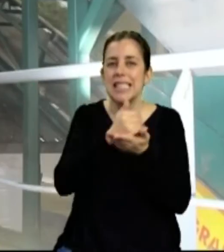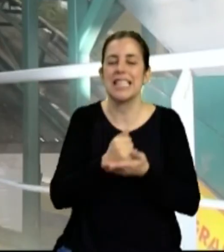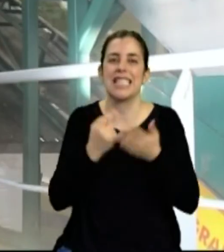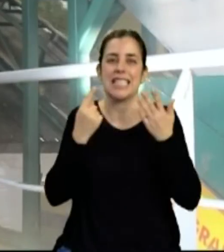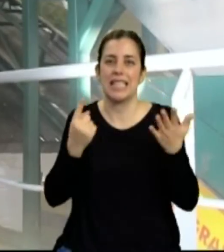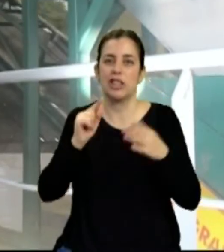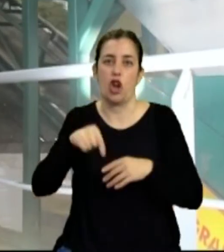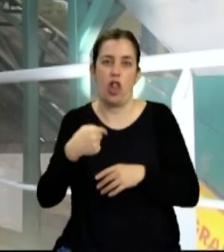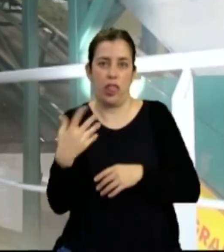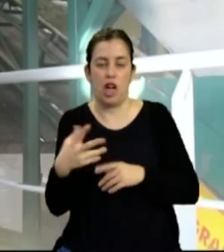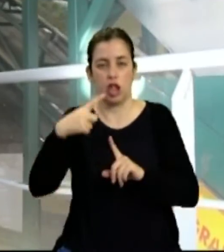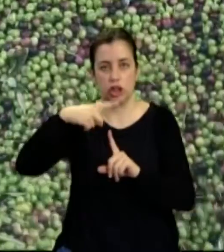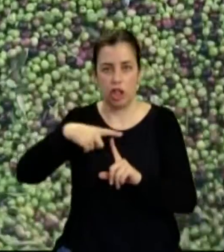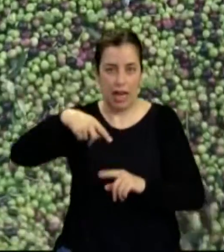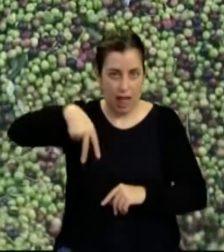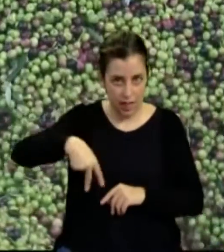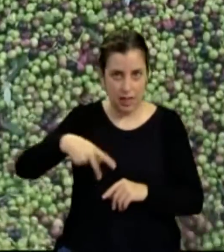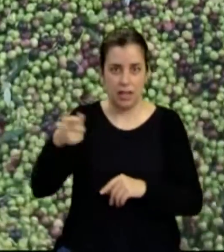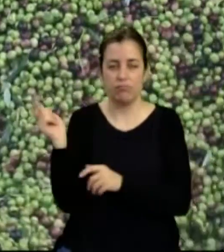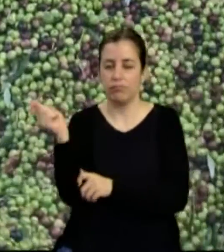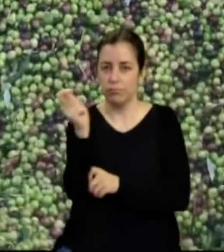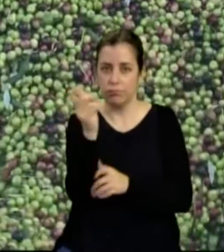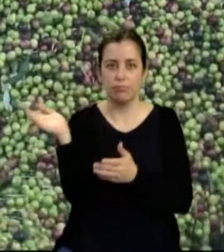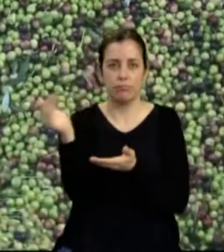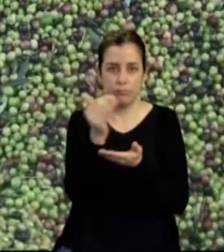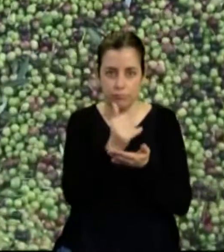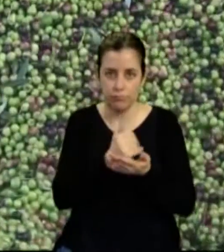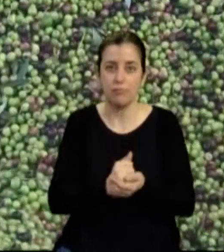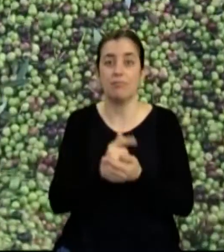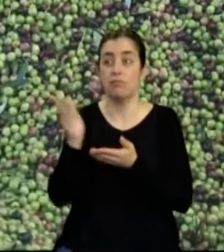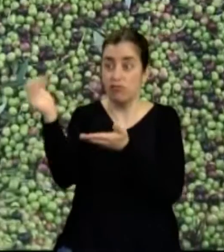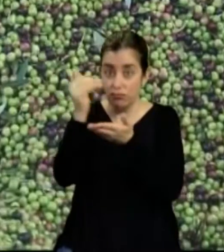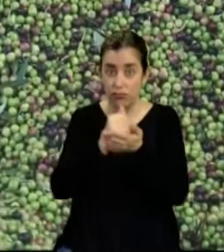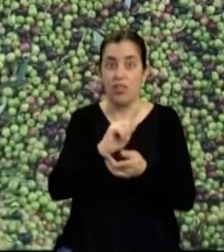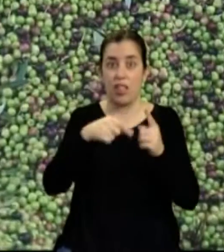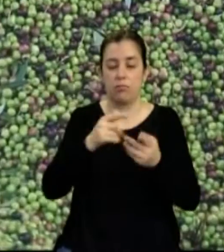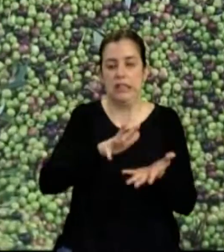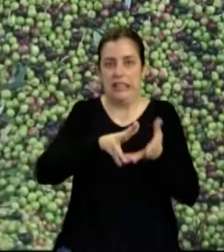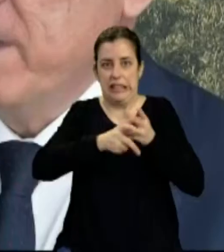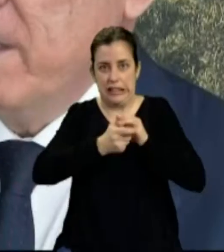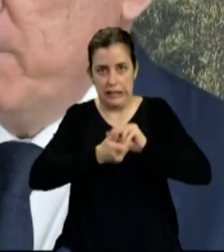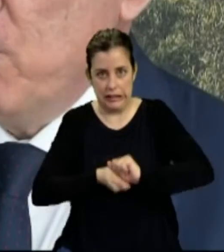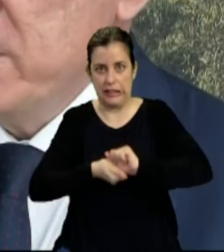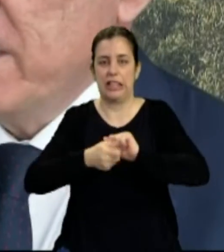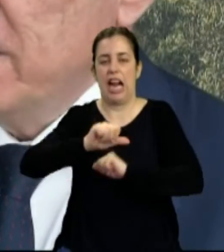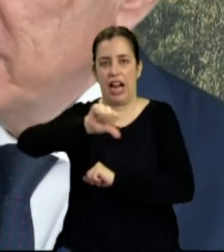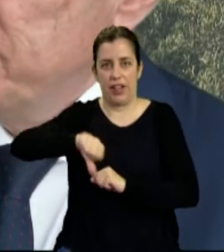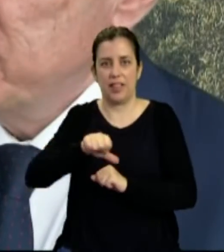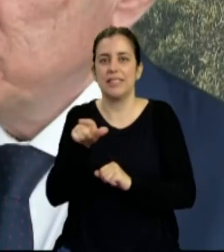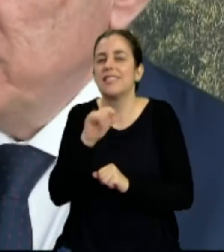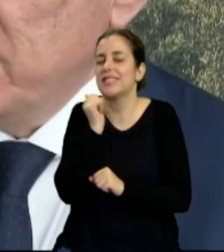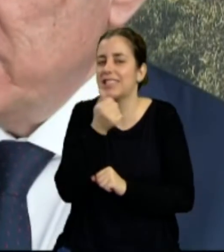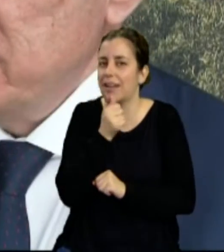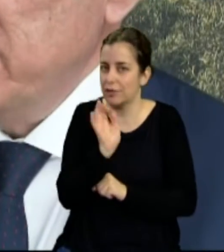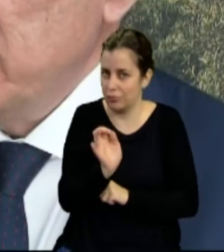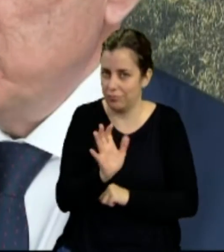el año pasado. Una vez recogida, el fruto se moltura y se convierte en aceite. Este proceso tiene un secreto. El mejor es aquel que es